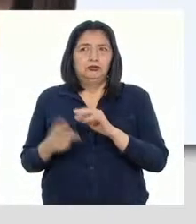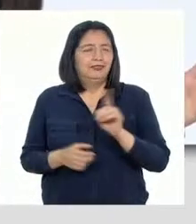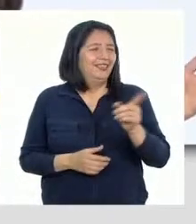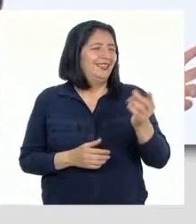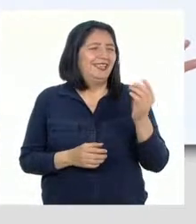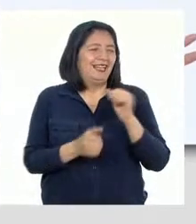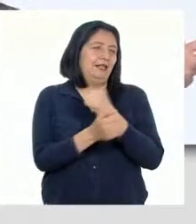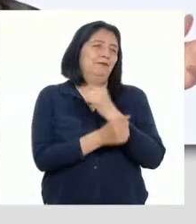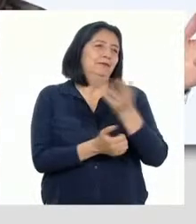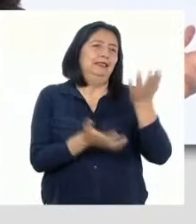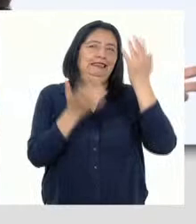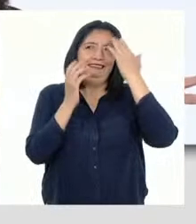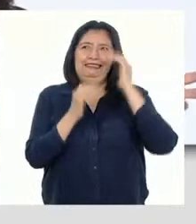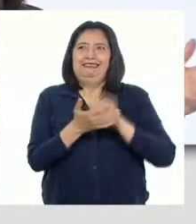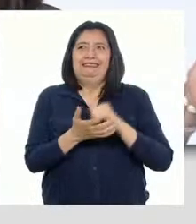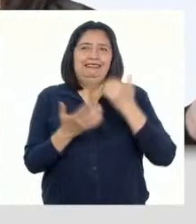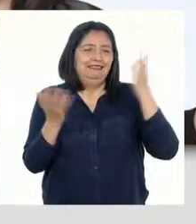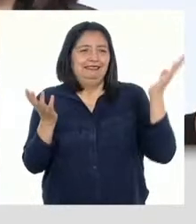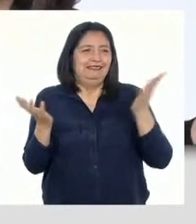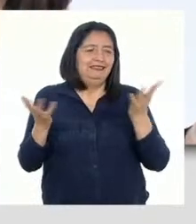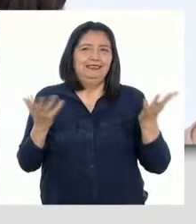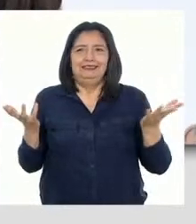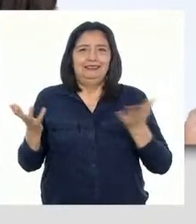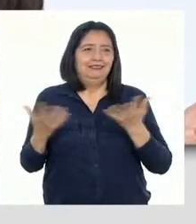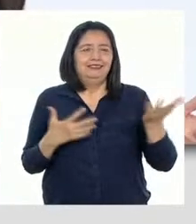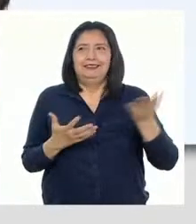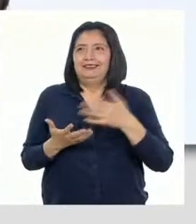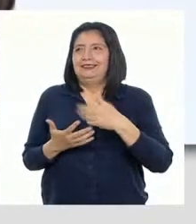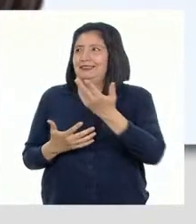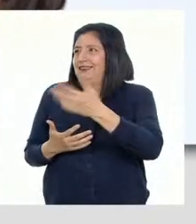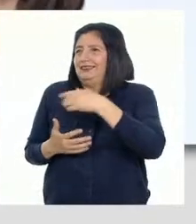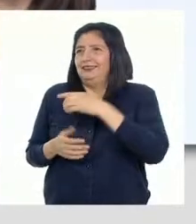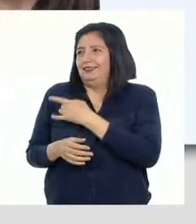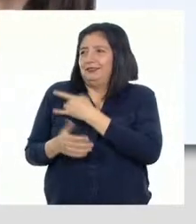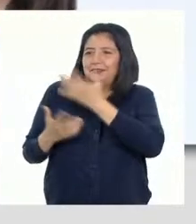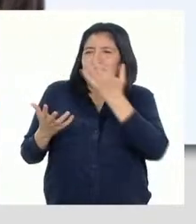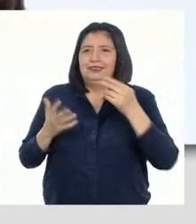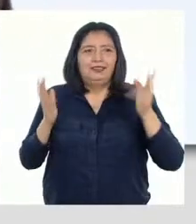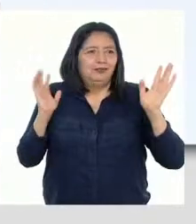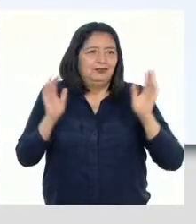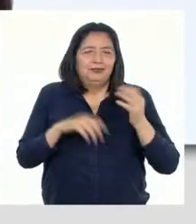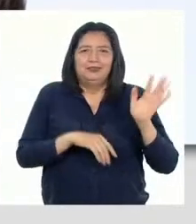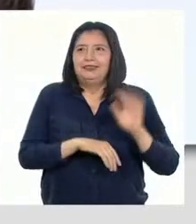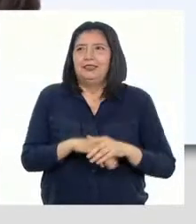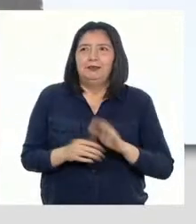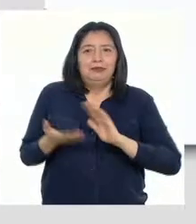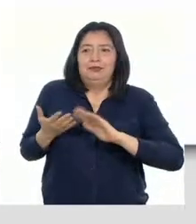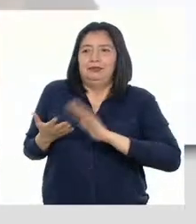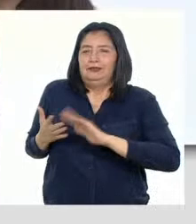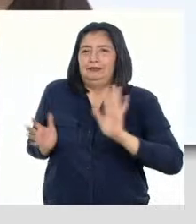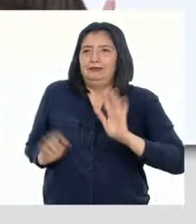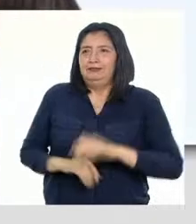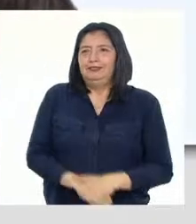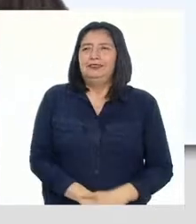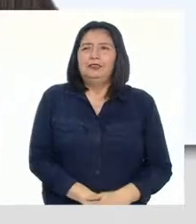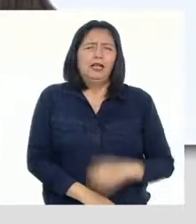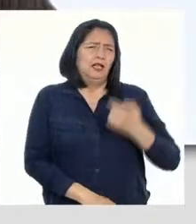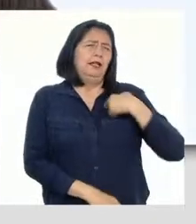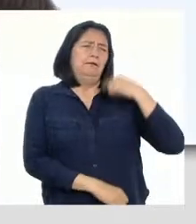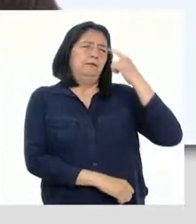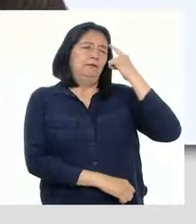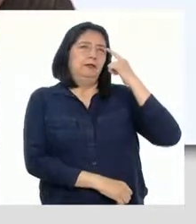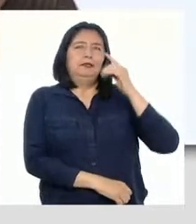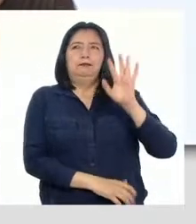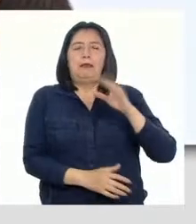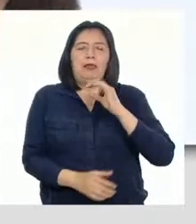Mi amor, no sé por qué no estoy en otro lado. Harvard, brother, ¿qué onda? Nada. Perdón. Pensando en